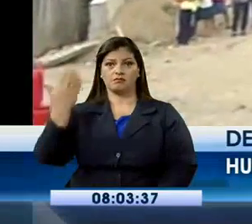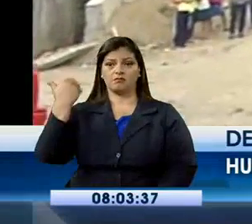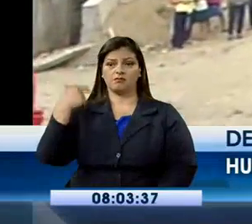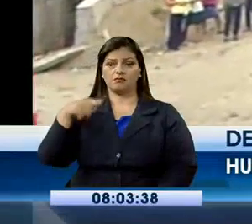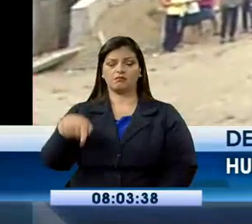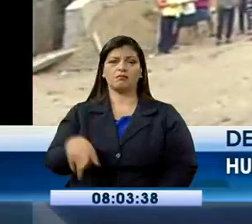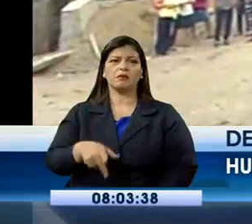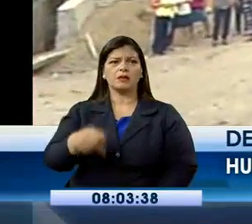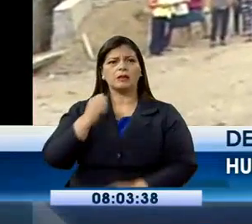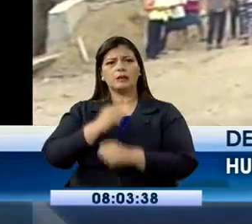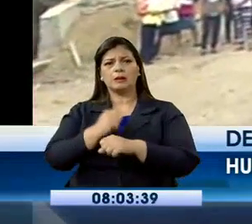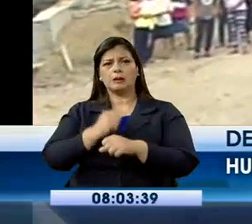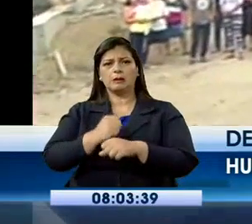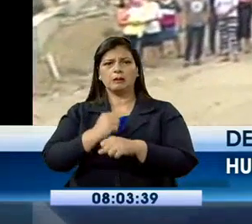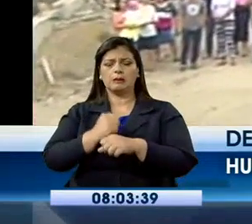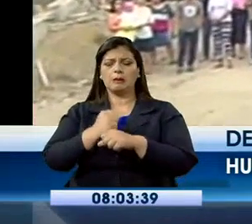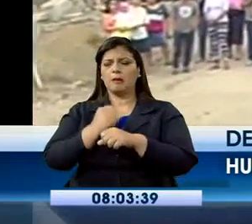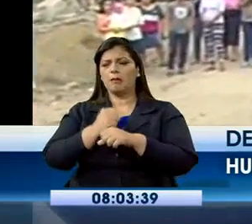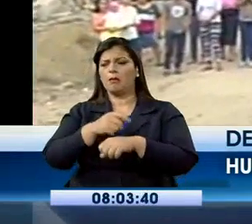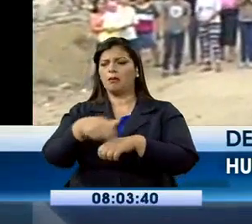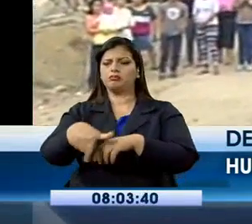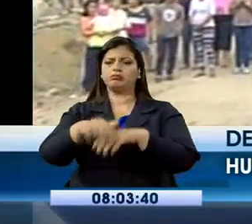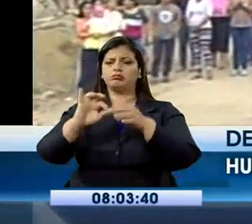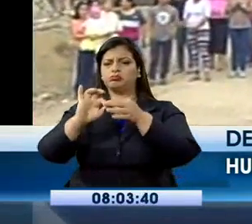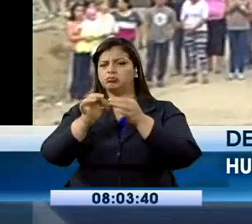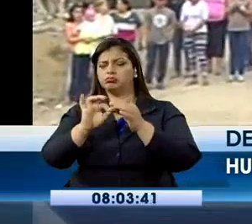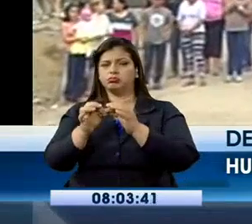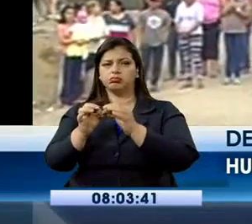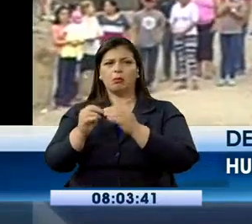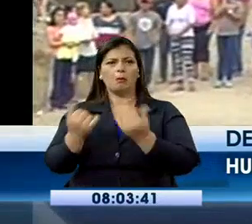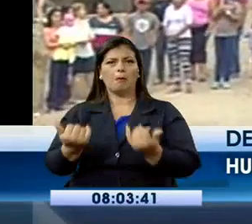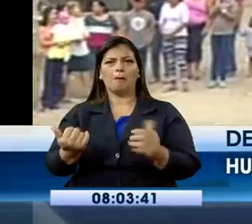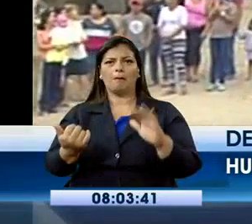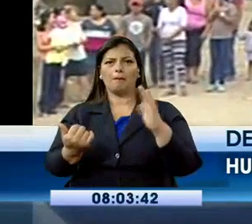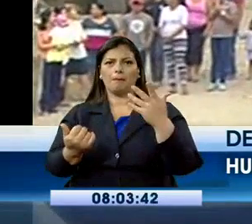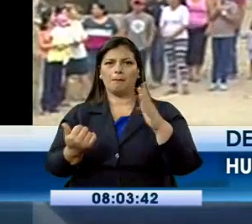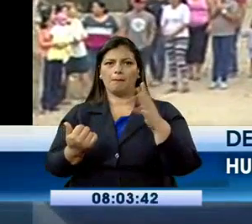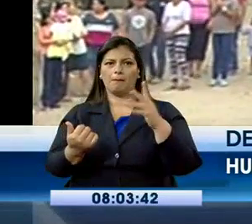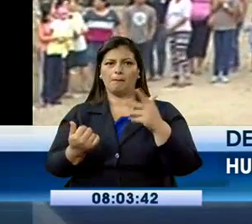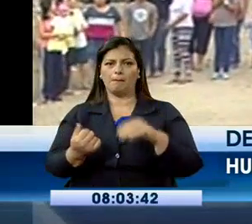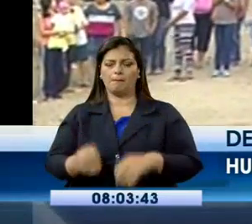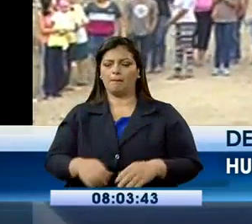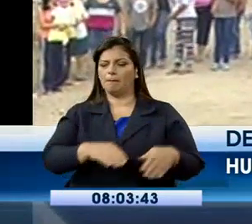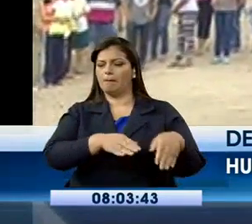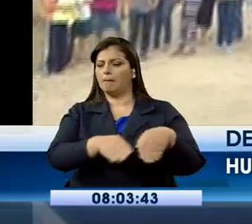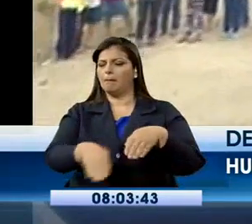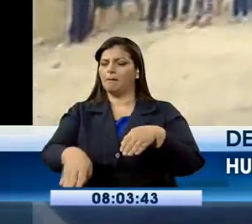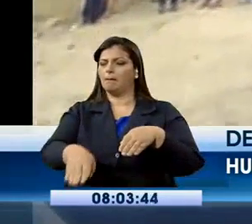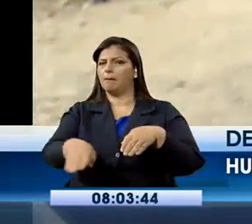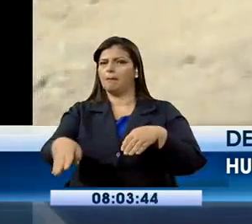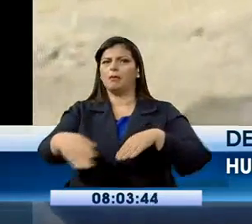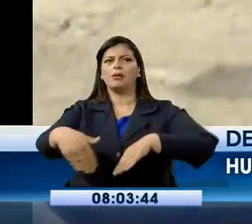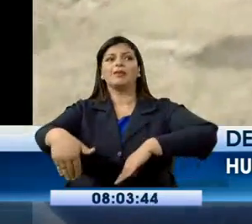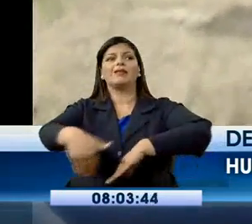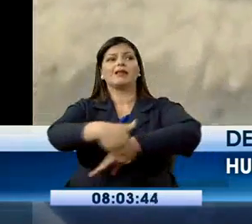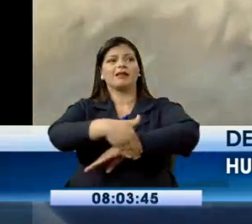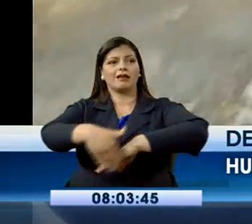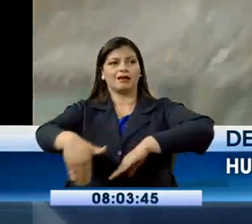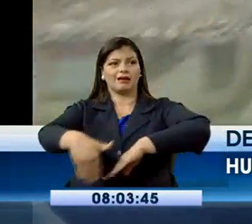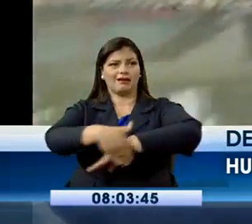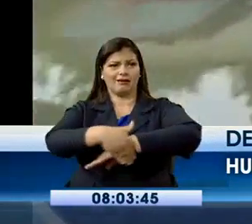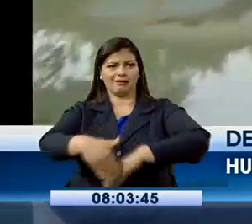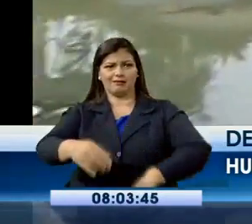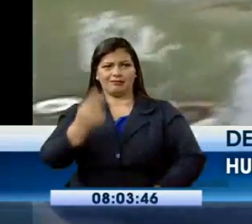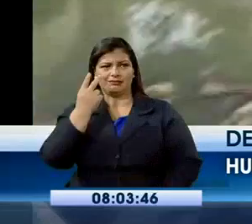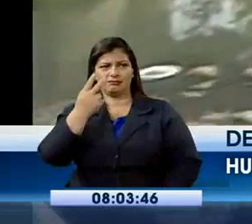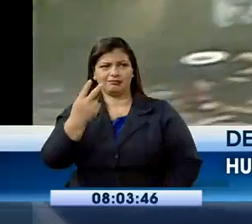encontramos con este inconveniente. Me llama la atención, por ejemplo, que me parece que la zanja, o por lo menos el agua de la zanja, pasa por mitad de la calle y hemos construido un puentecito. Vamos al